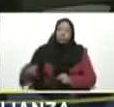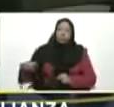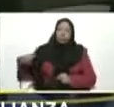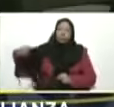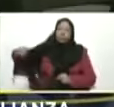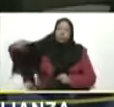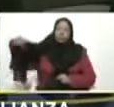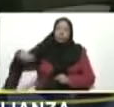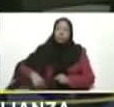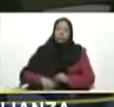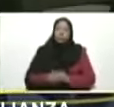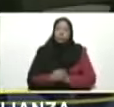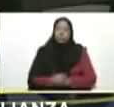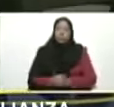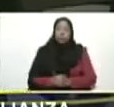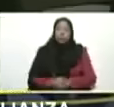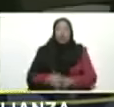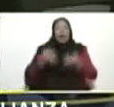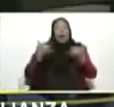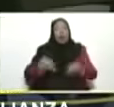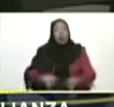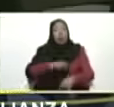Y como hemos hablado personalmente,